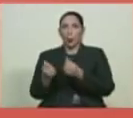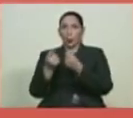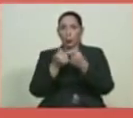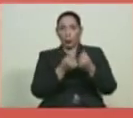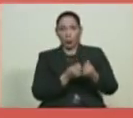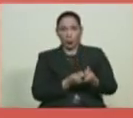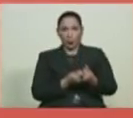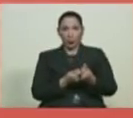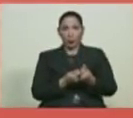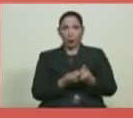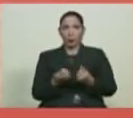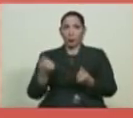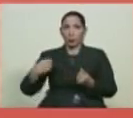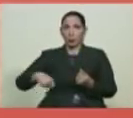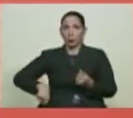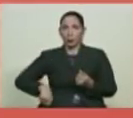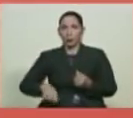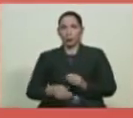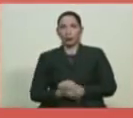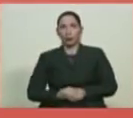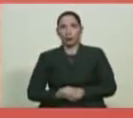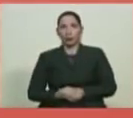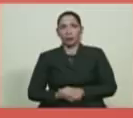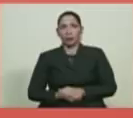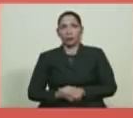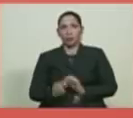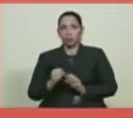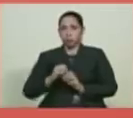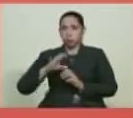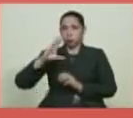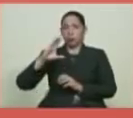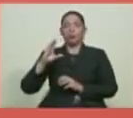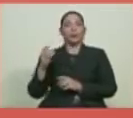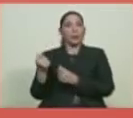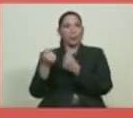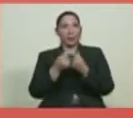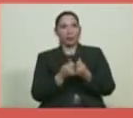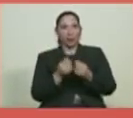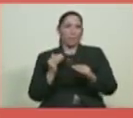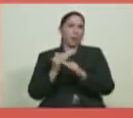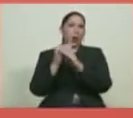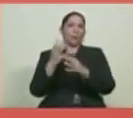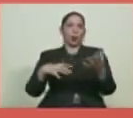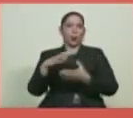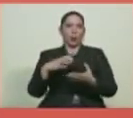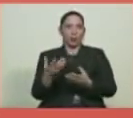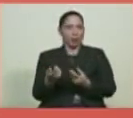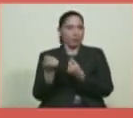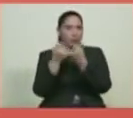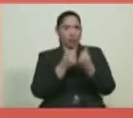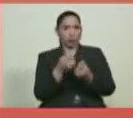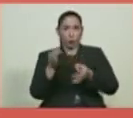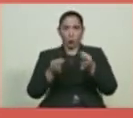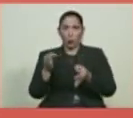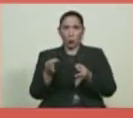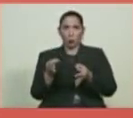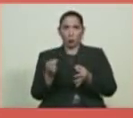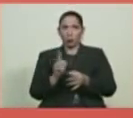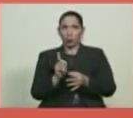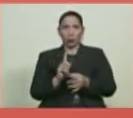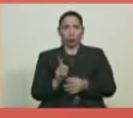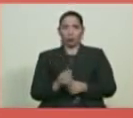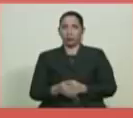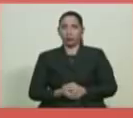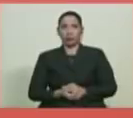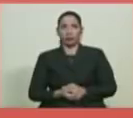la adecuación del salario ha generado algún tipo de impacto sobre los precios y sobre los costos. En